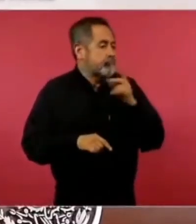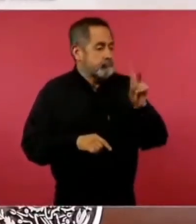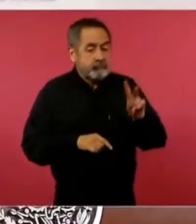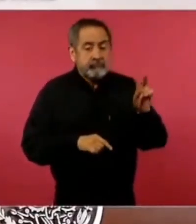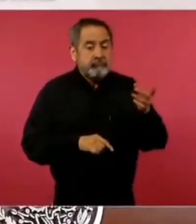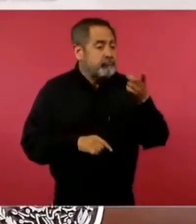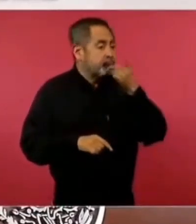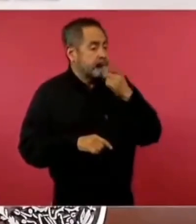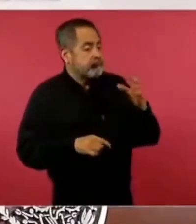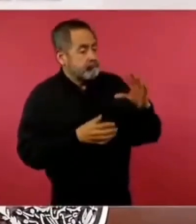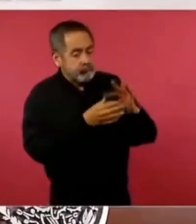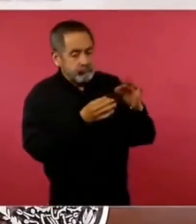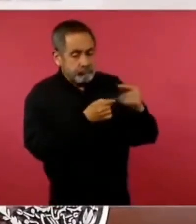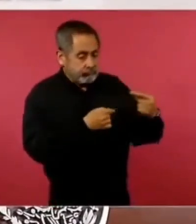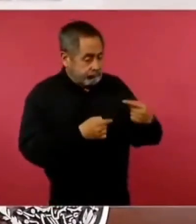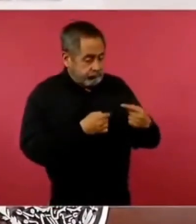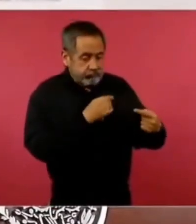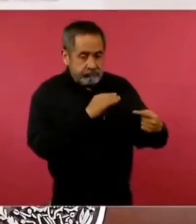le